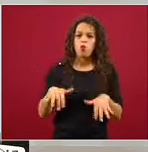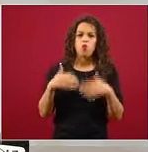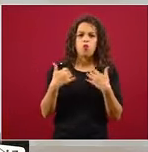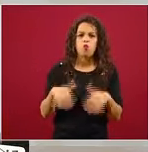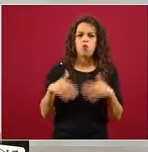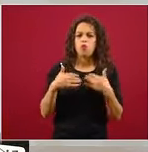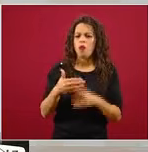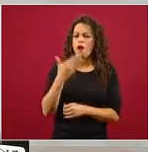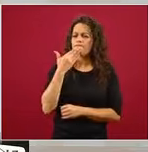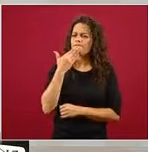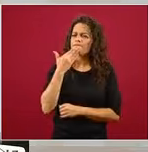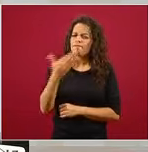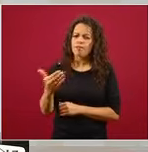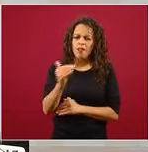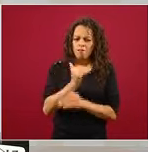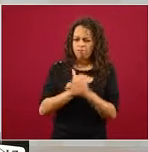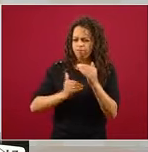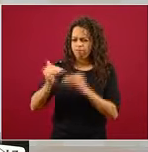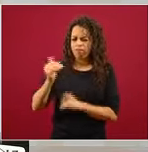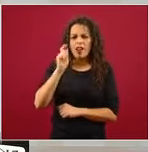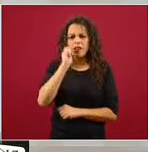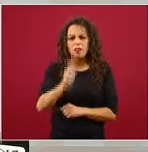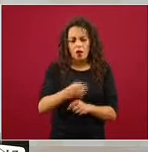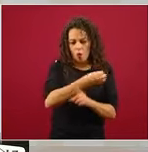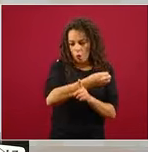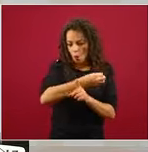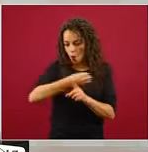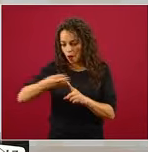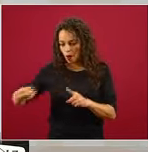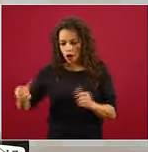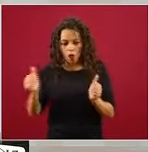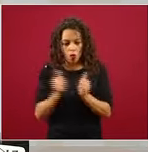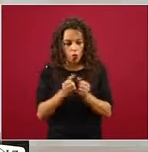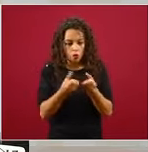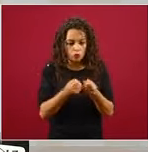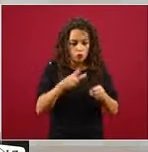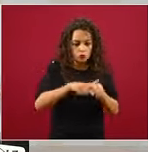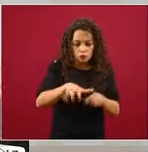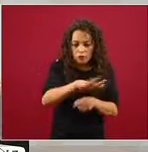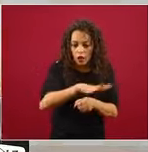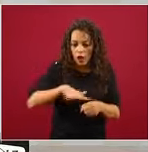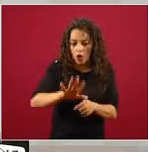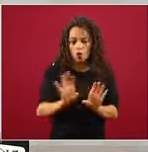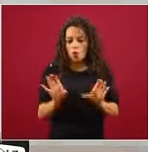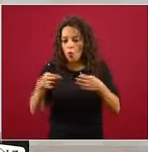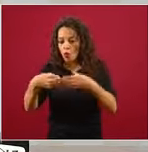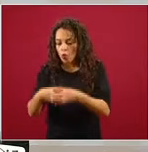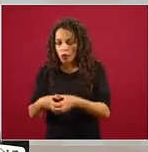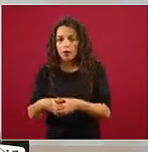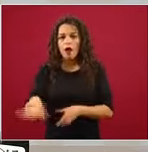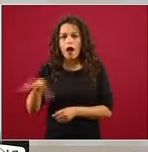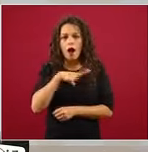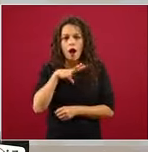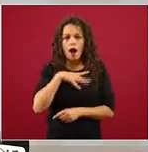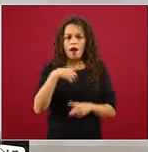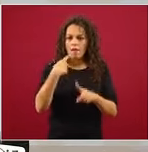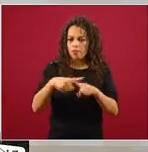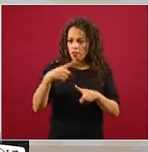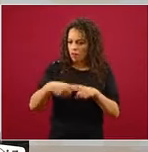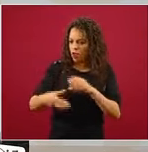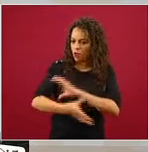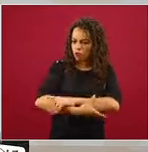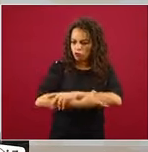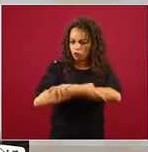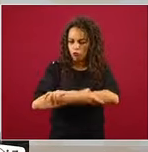formidable de organización social, comunitaria, que ha establecido mecanismos de solidaridad comunitaria que